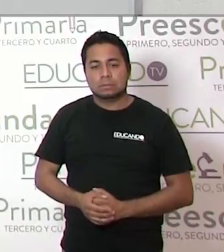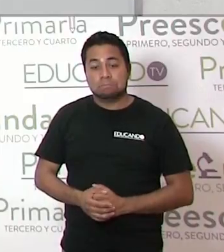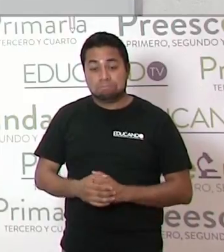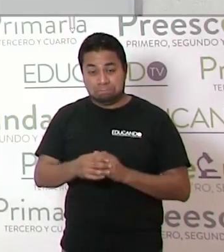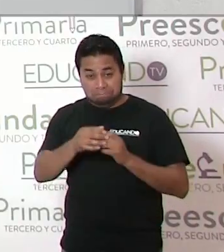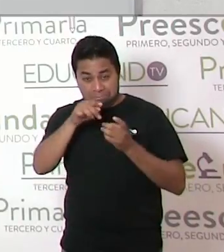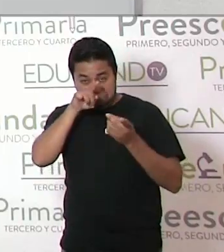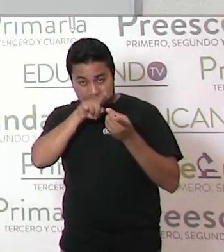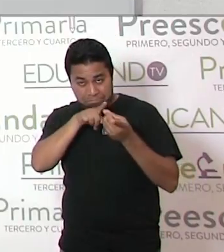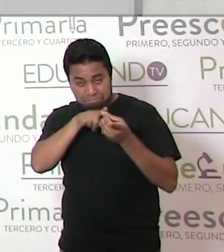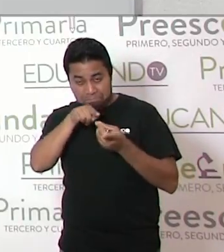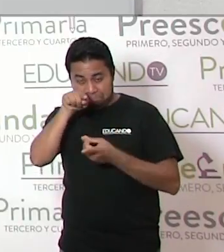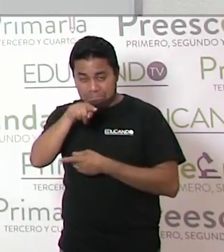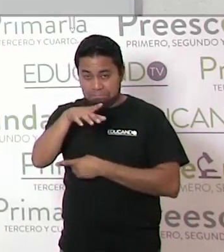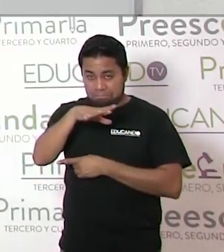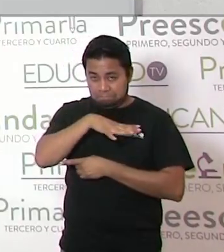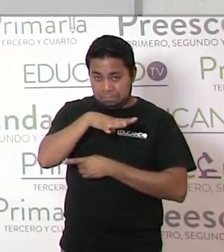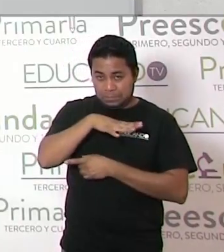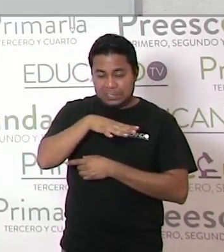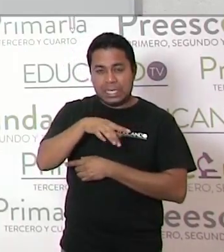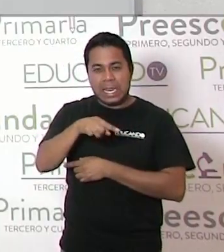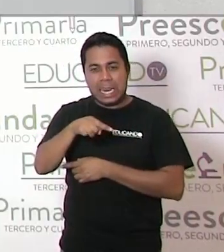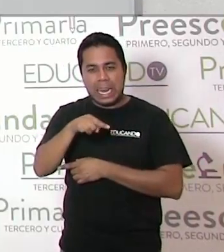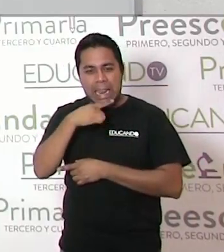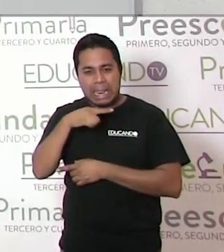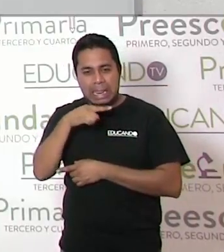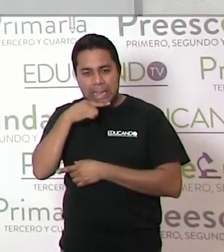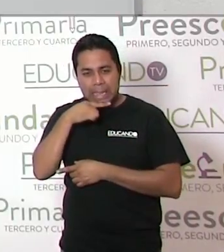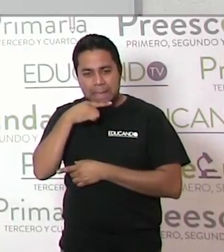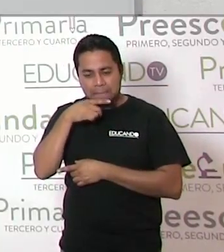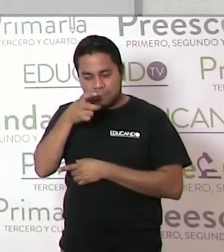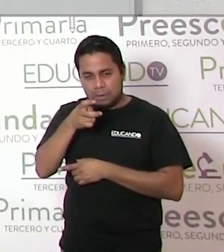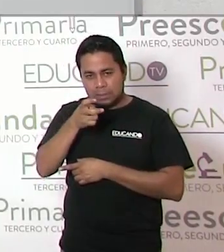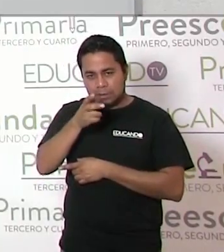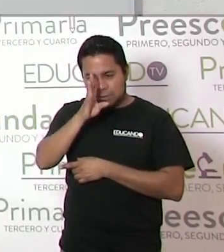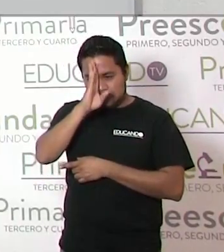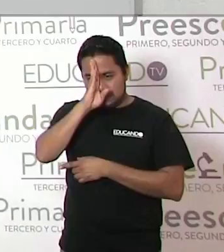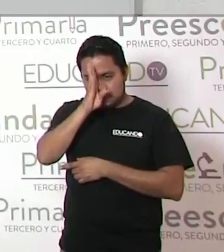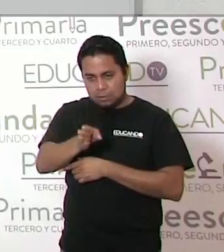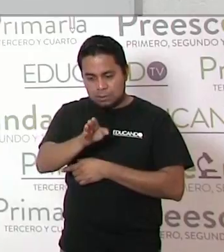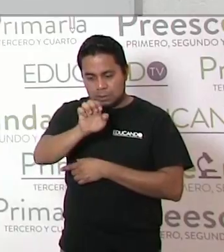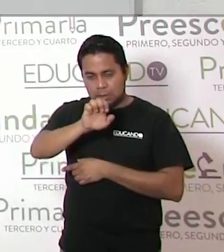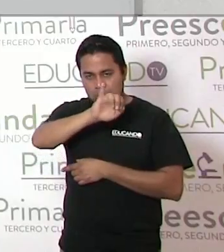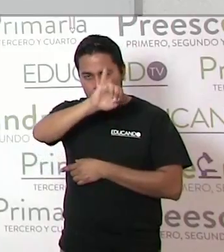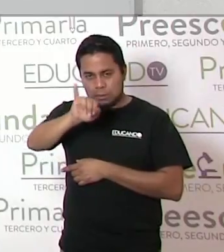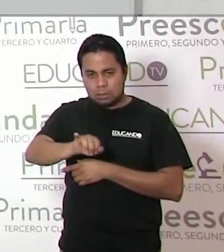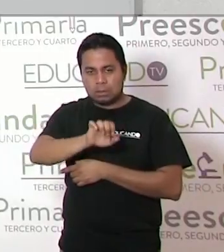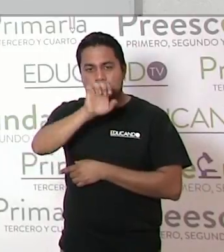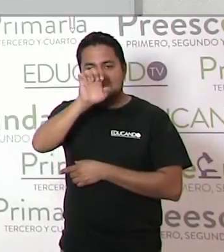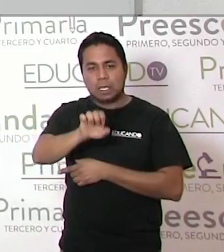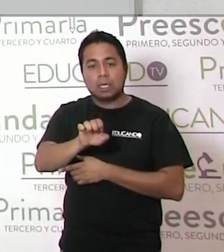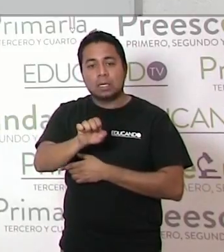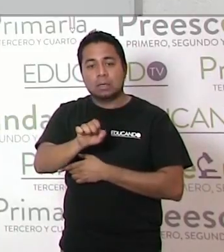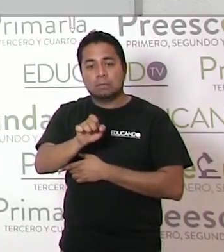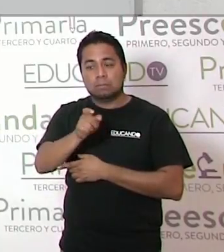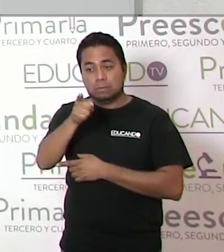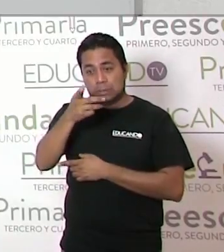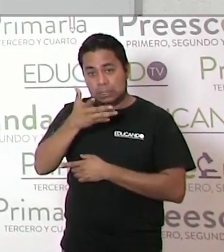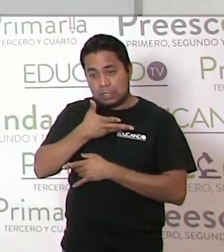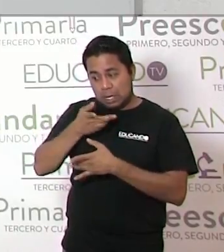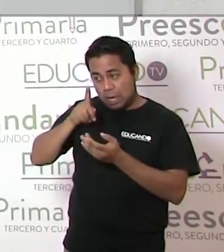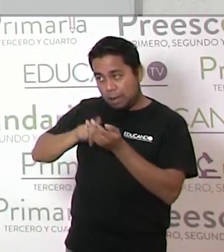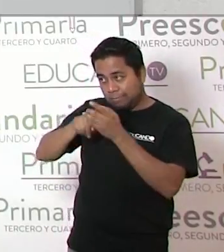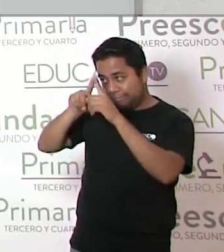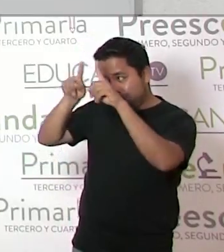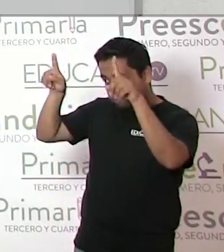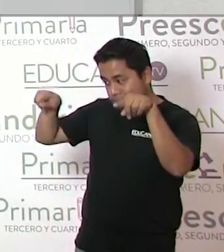exactamente donde está el lápiz, es el eje. Y el eje, aquí en la figura,